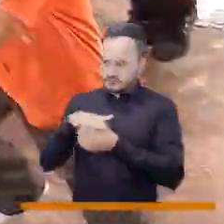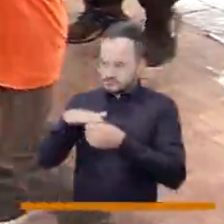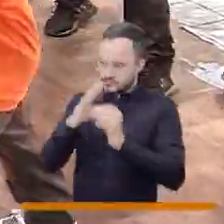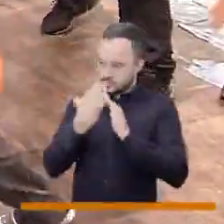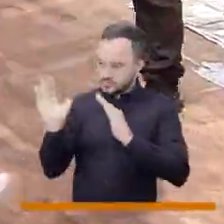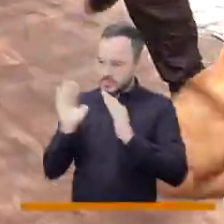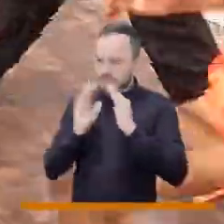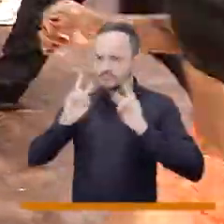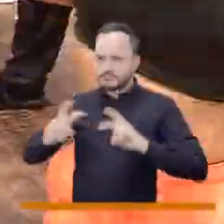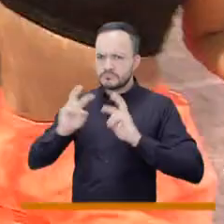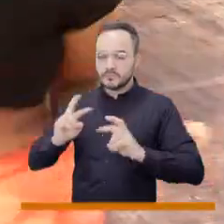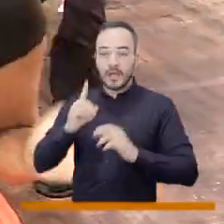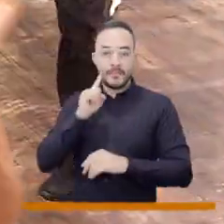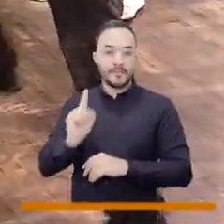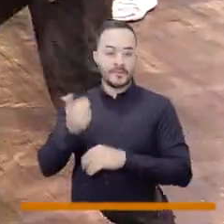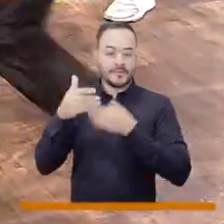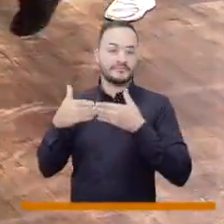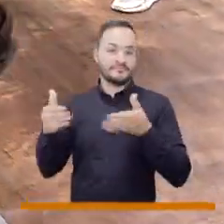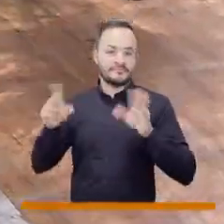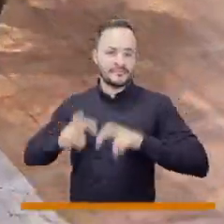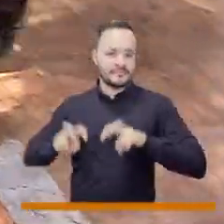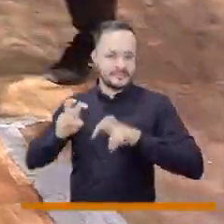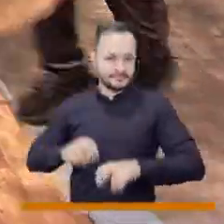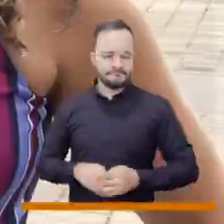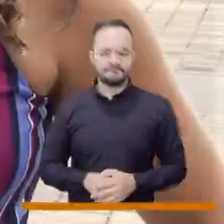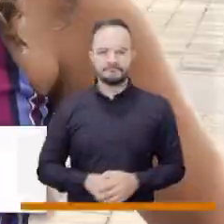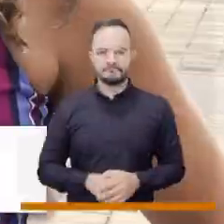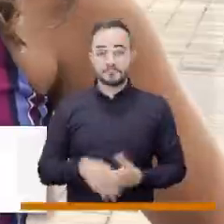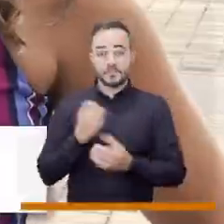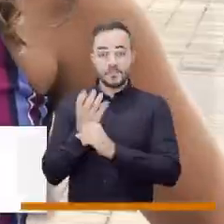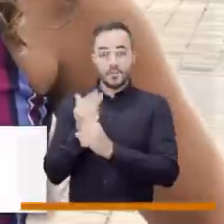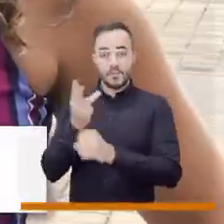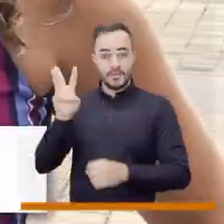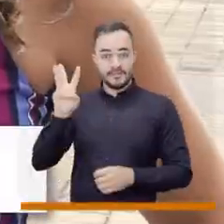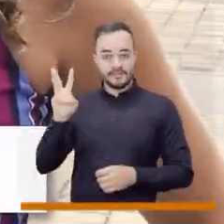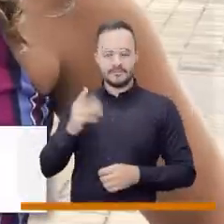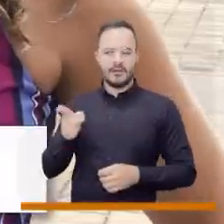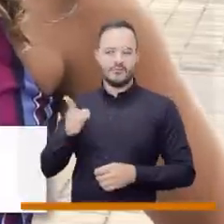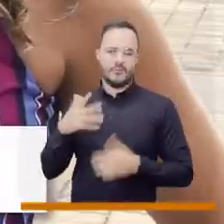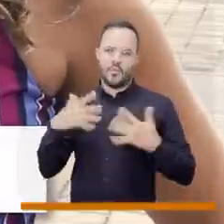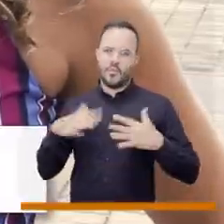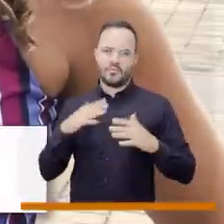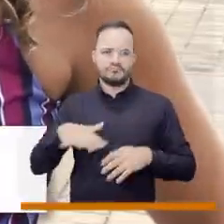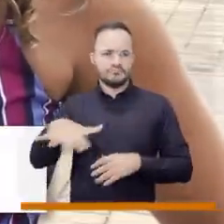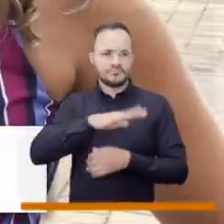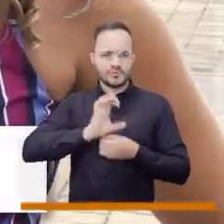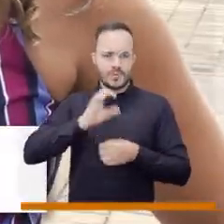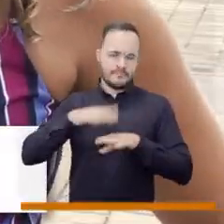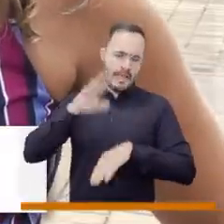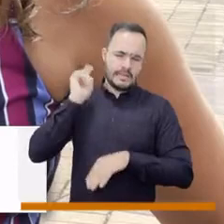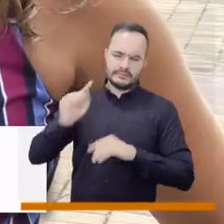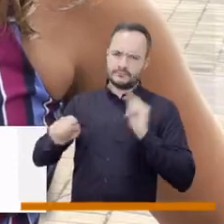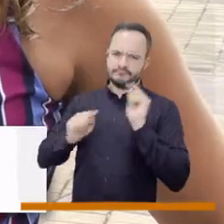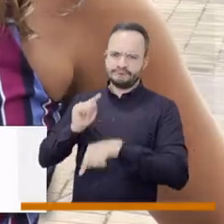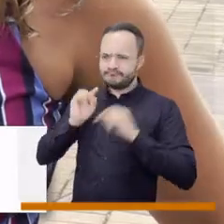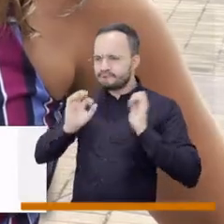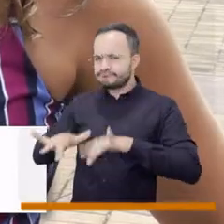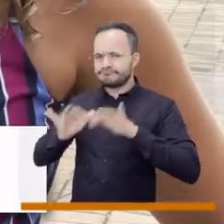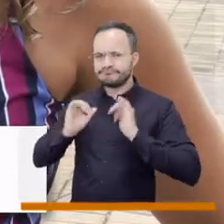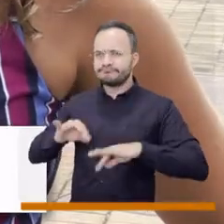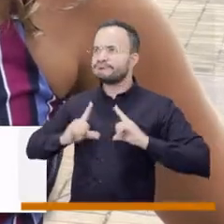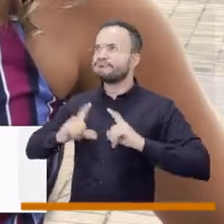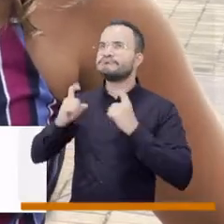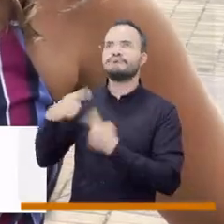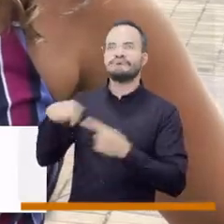netamente urbano. Bueno, la Comuna 13 así es uno de los atractivos más visitados de la ciudad. El año pasado fue el